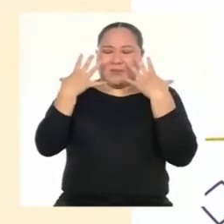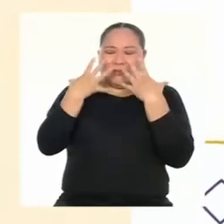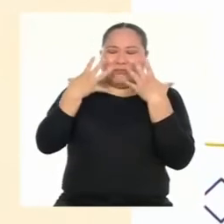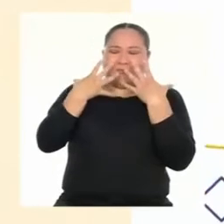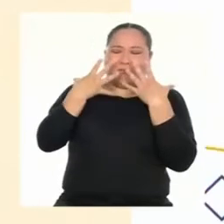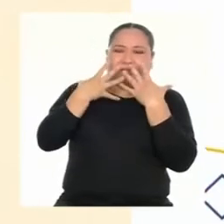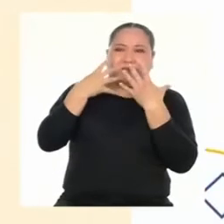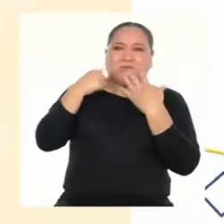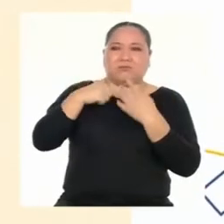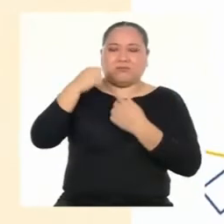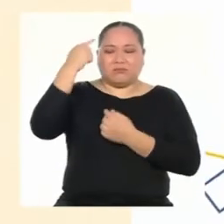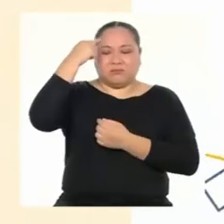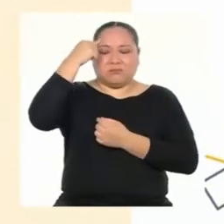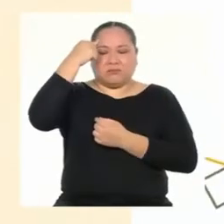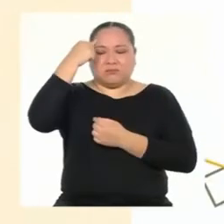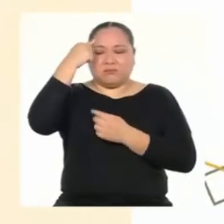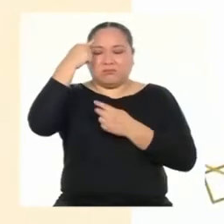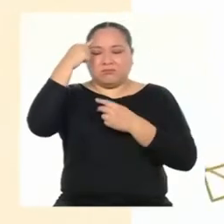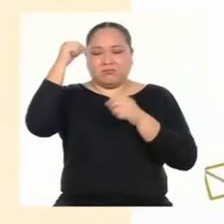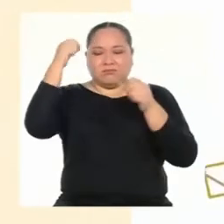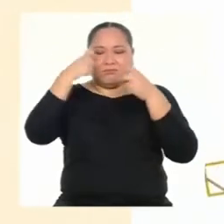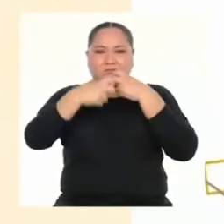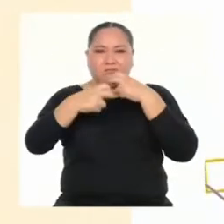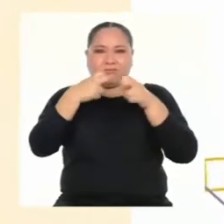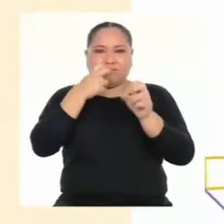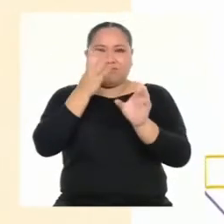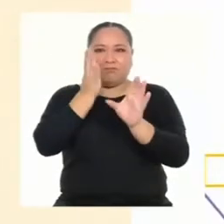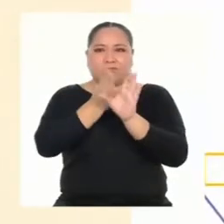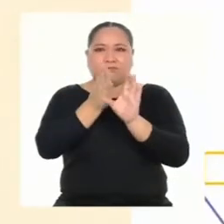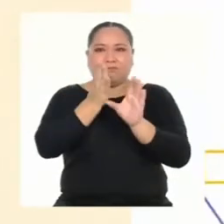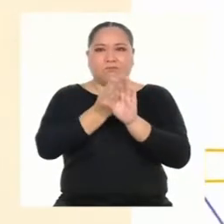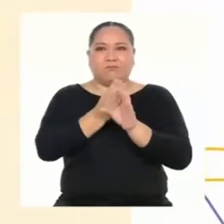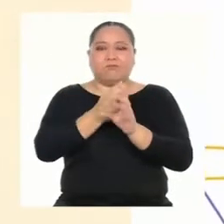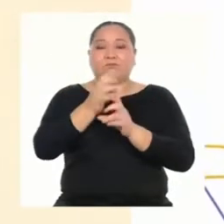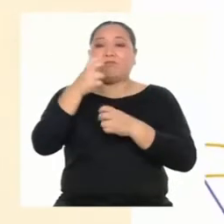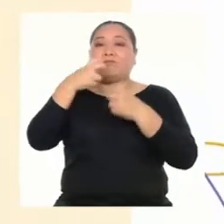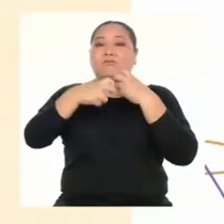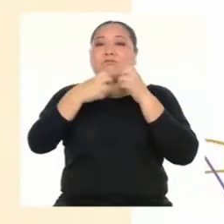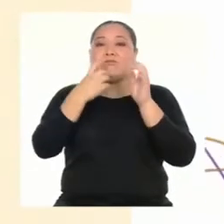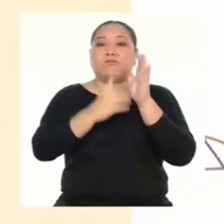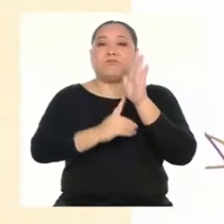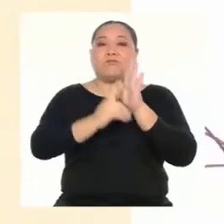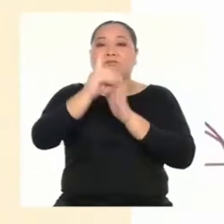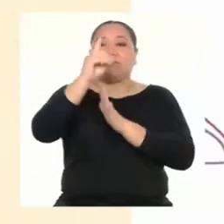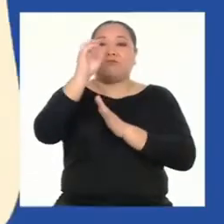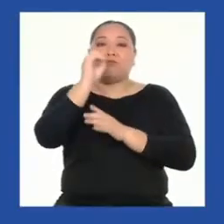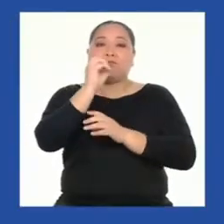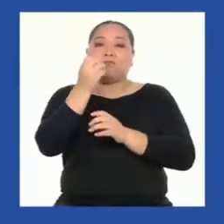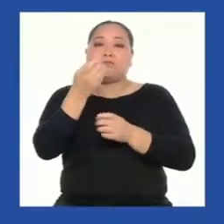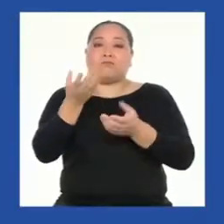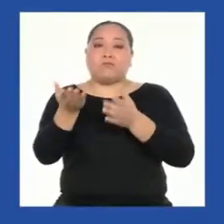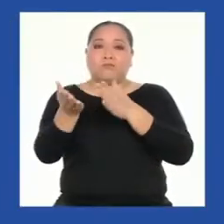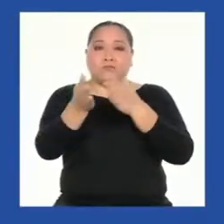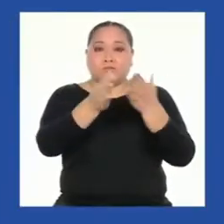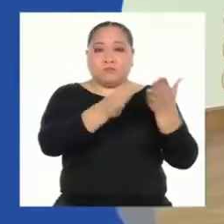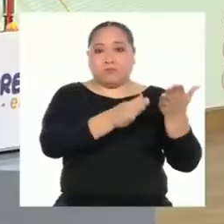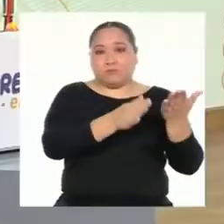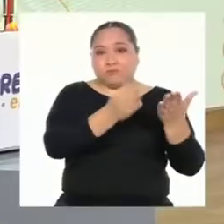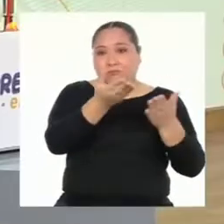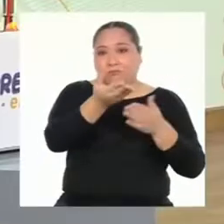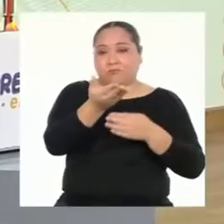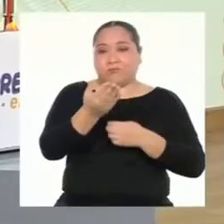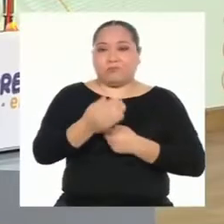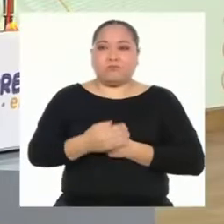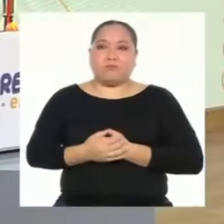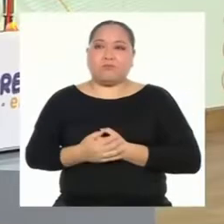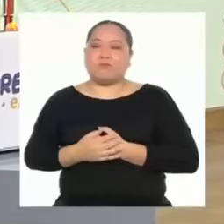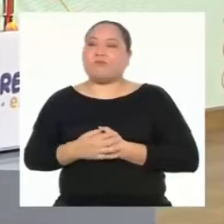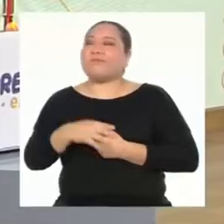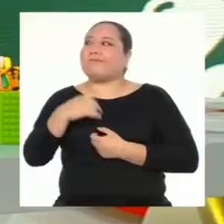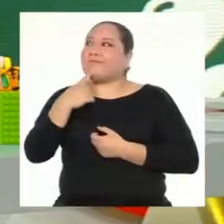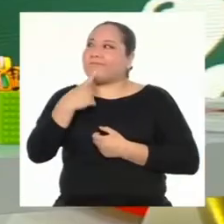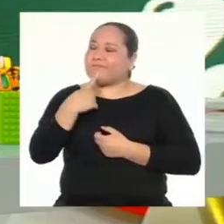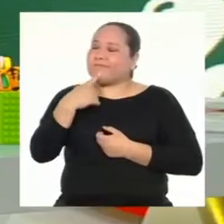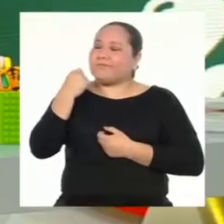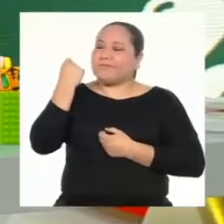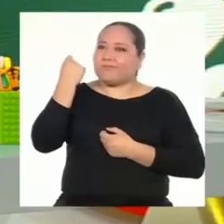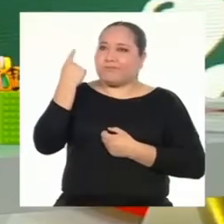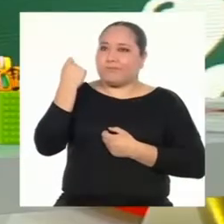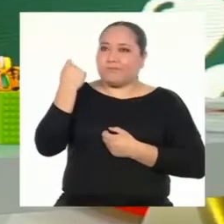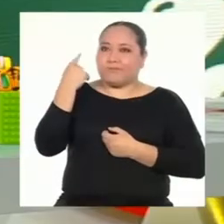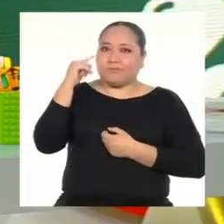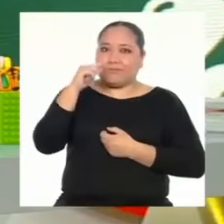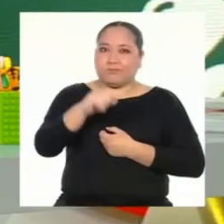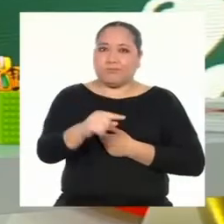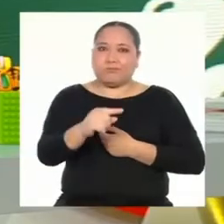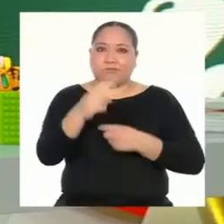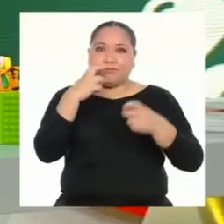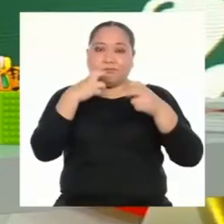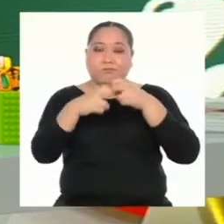traumatismo, daño psicológico, problemas de desarrollo o incluso la muerte. Ya veo.